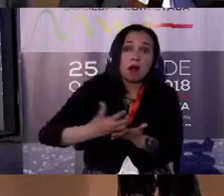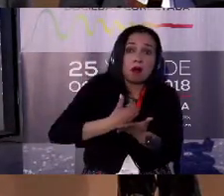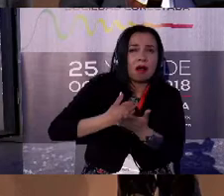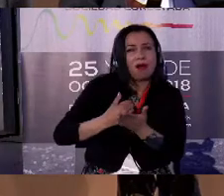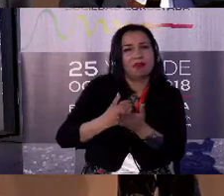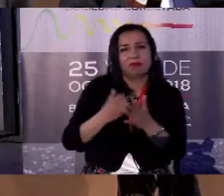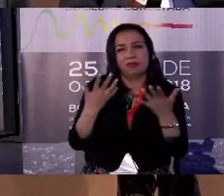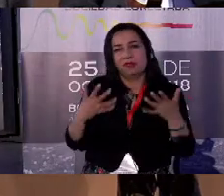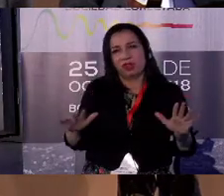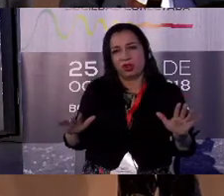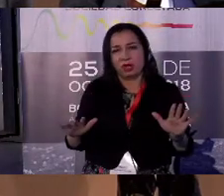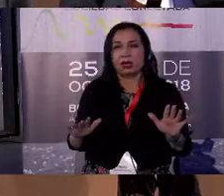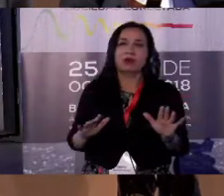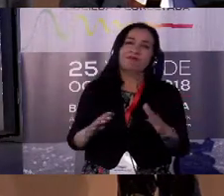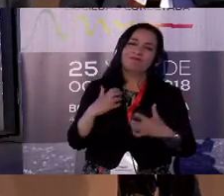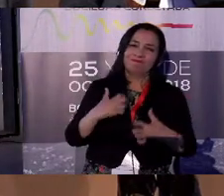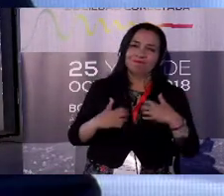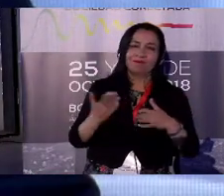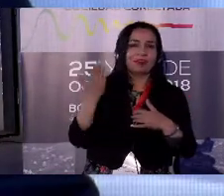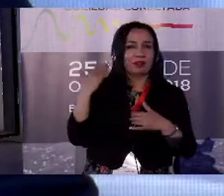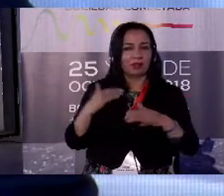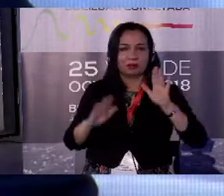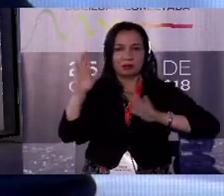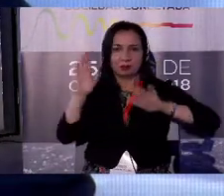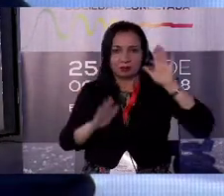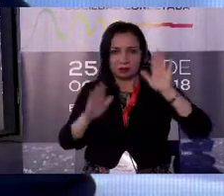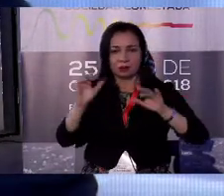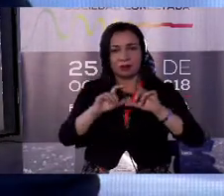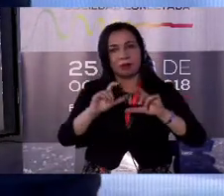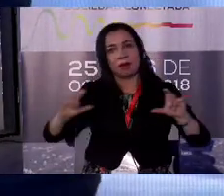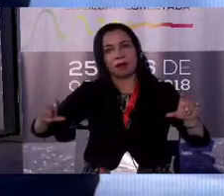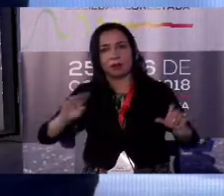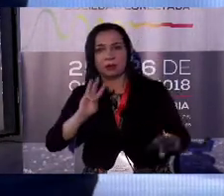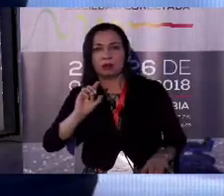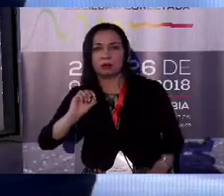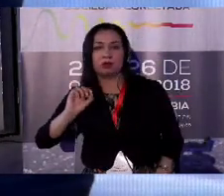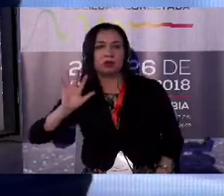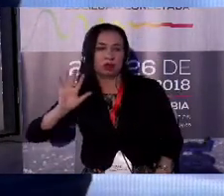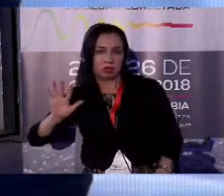nos asustan las últimas subastas recientes de esta banda 3.5, que es la que